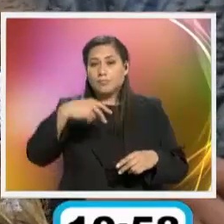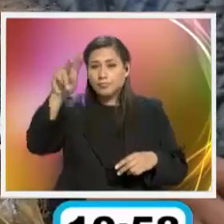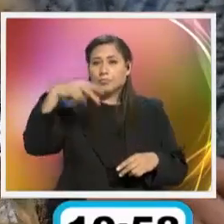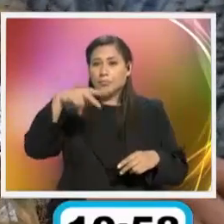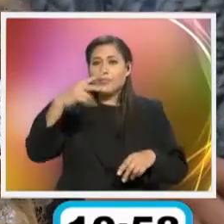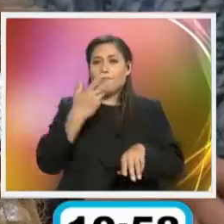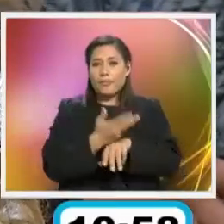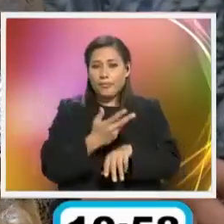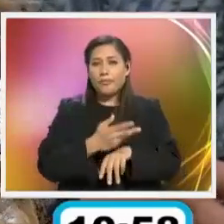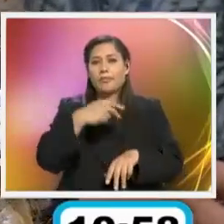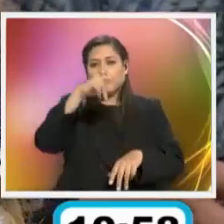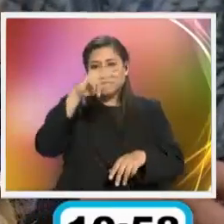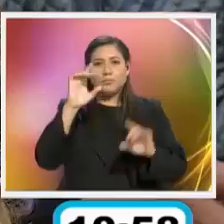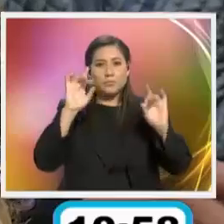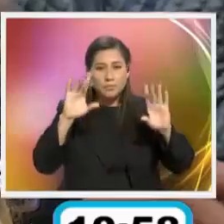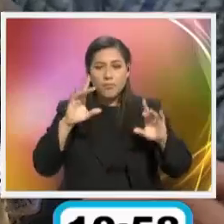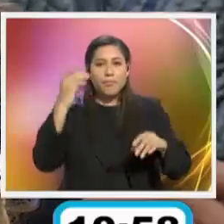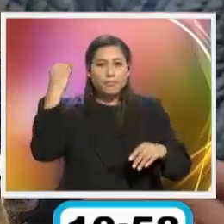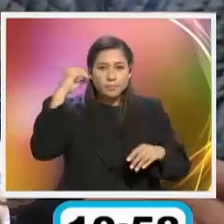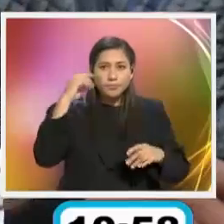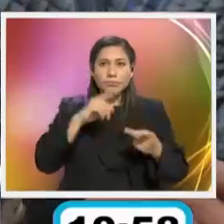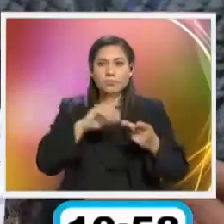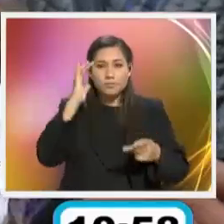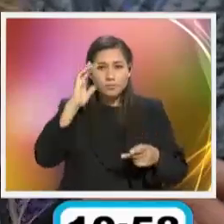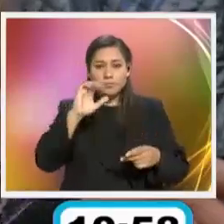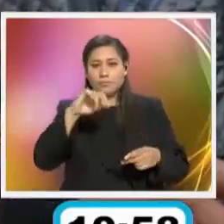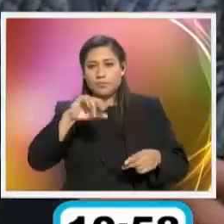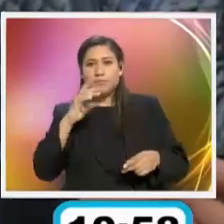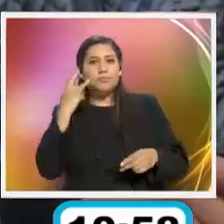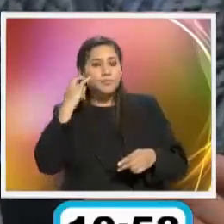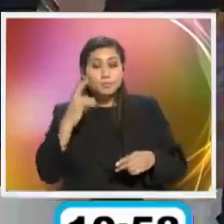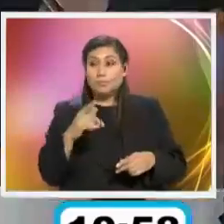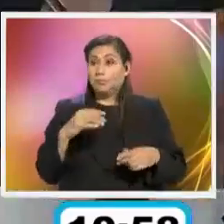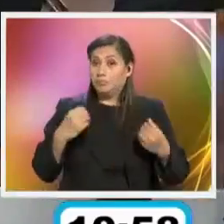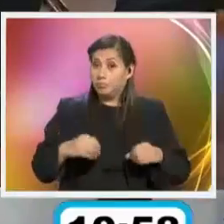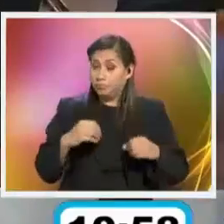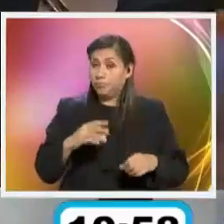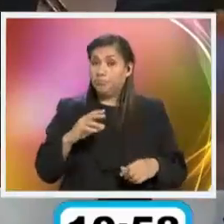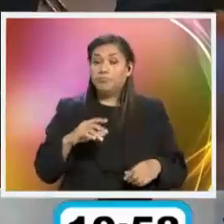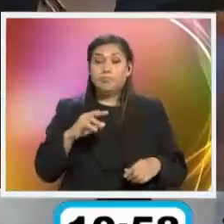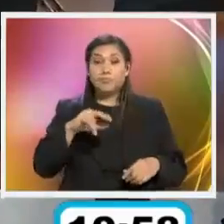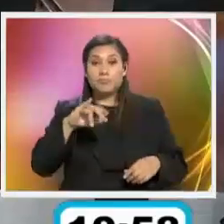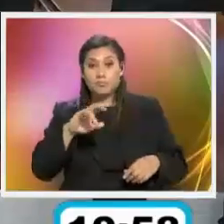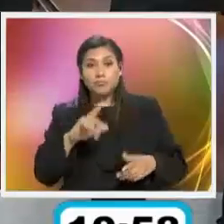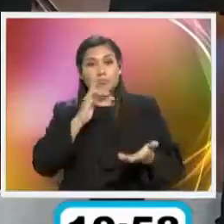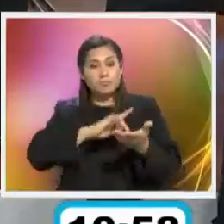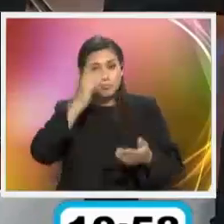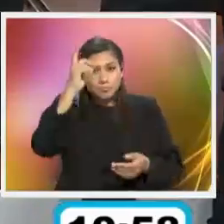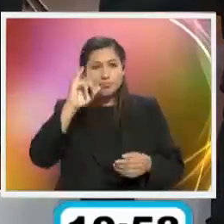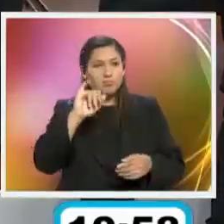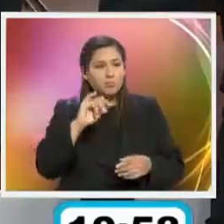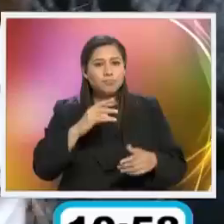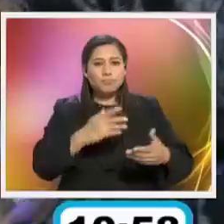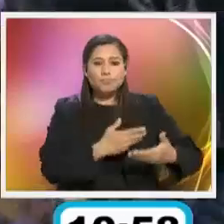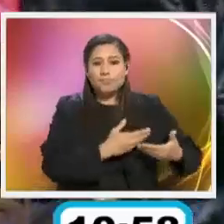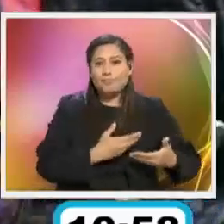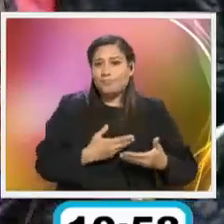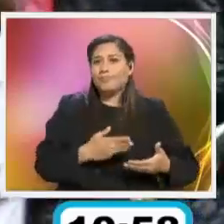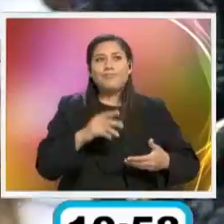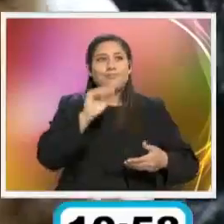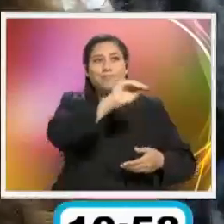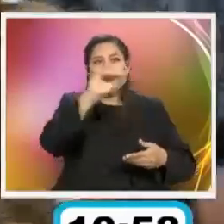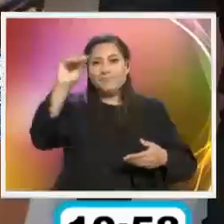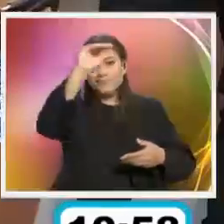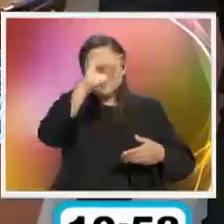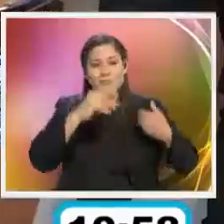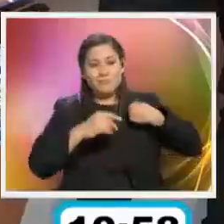a 17 Estados Los Unidos, Ángeles, Oaxaca, regresas. Santana, California. Muy movida, Sí, Ninel. gracias a Dios, sí, ahí andamos, sí, cargando el chamaco para todos lados. ¿Verdad?